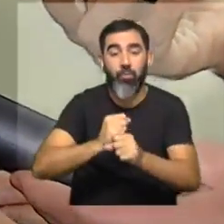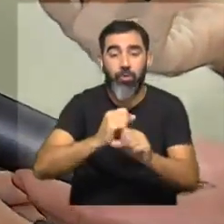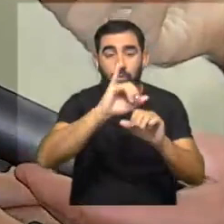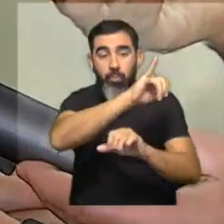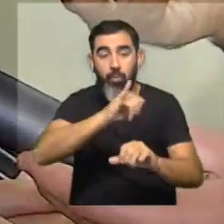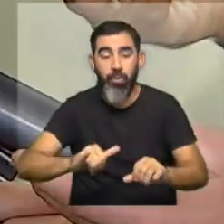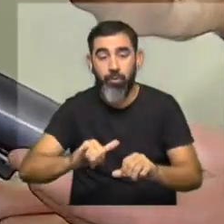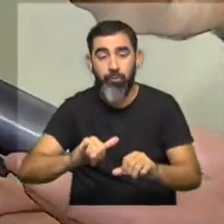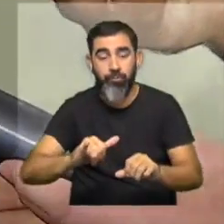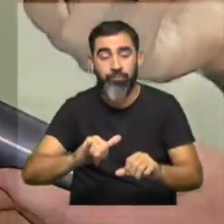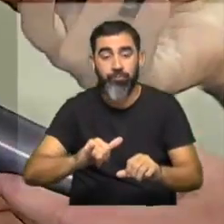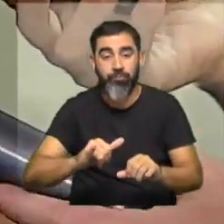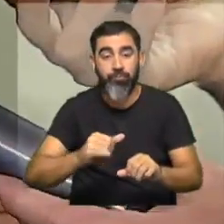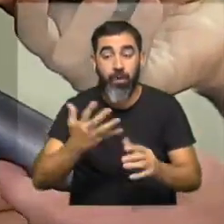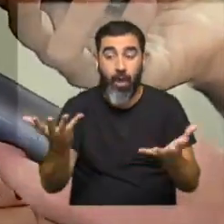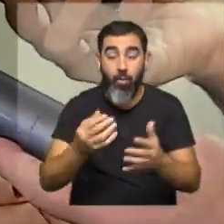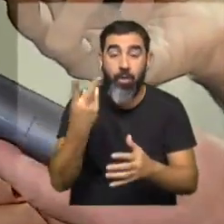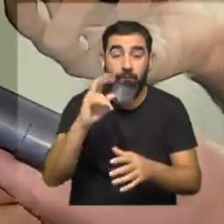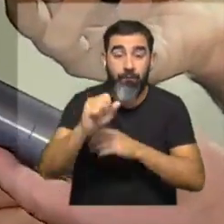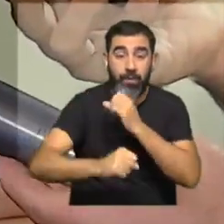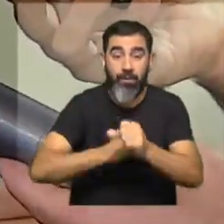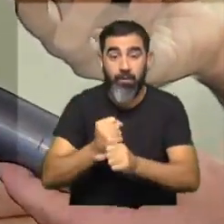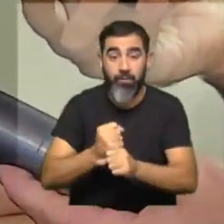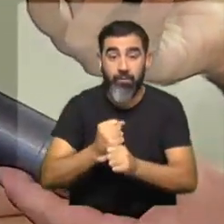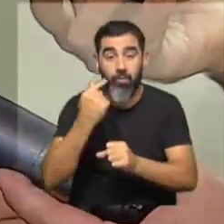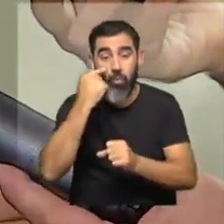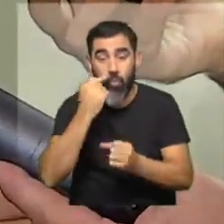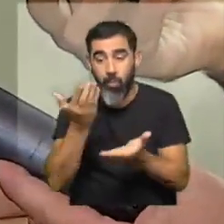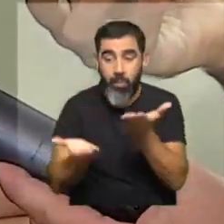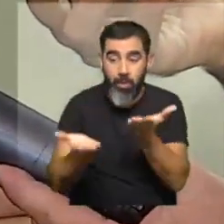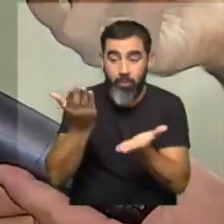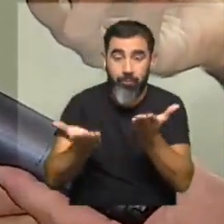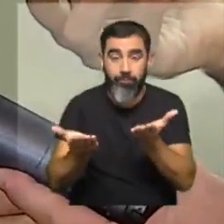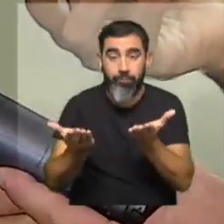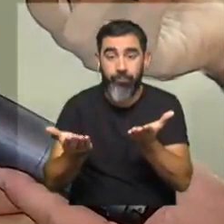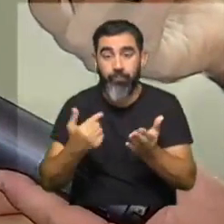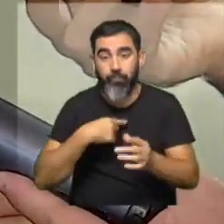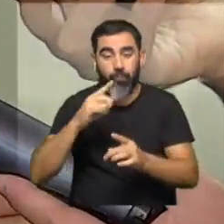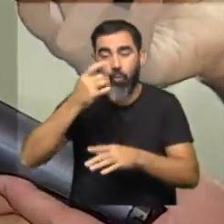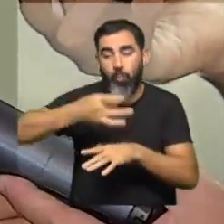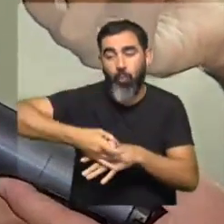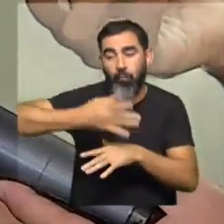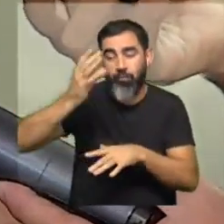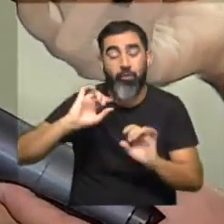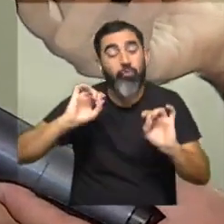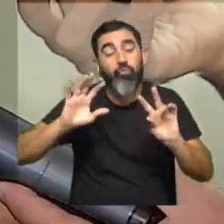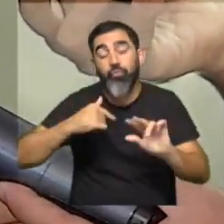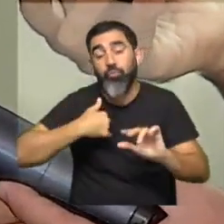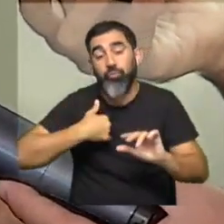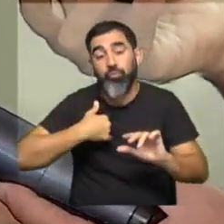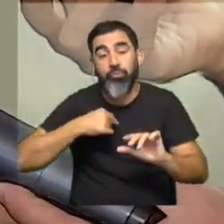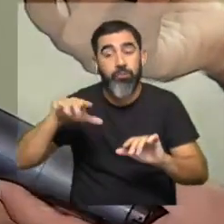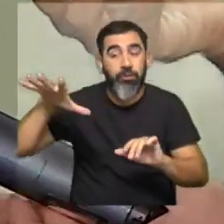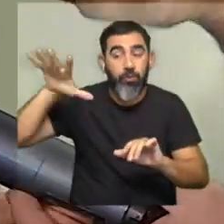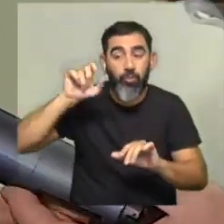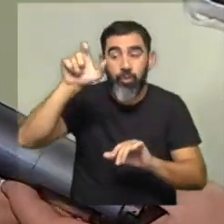que tomar en consideración, se baja a 20. Cuando uno mira los números, y acá yo no soy especialista, yo simplemente escucho